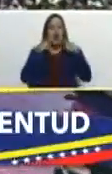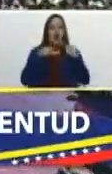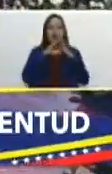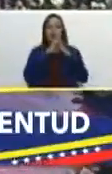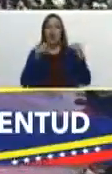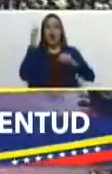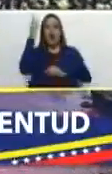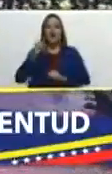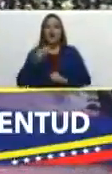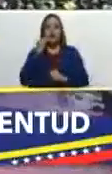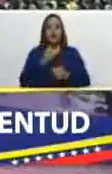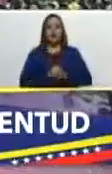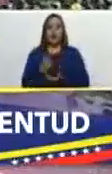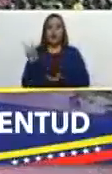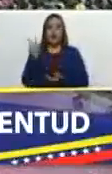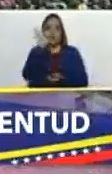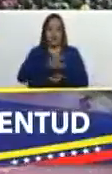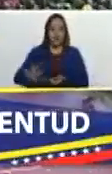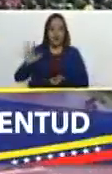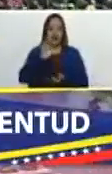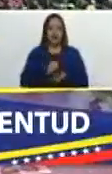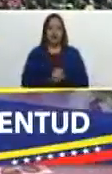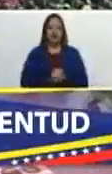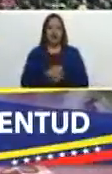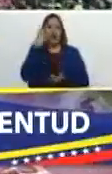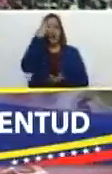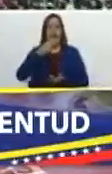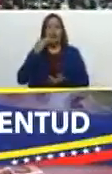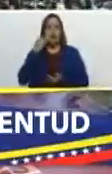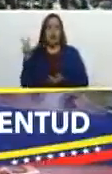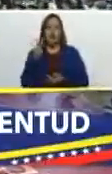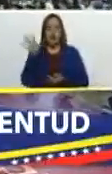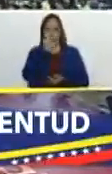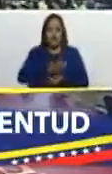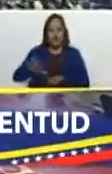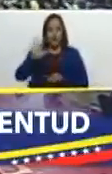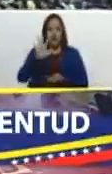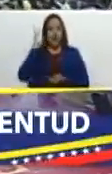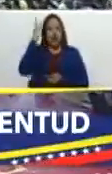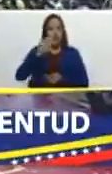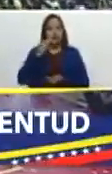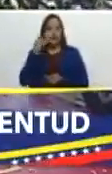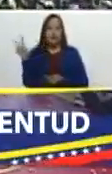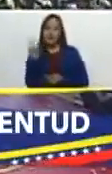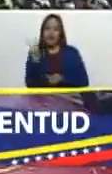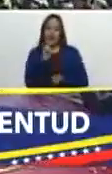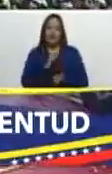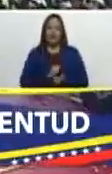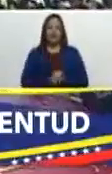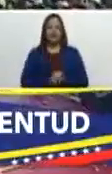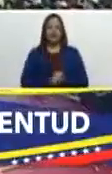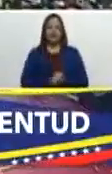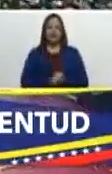la juventud de Venezuela. Juventud de Venezuela. Juventud de Venezuela.